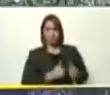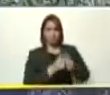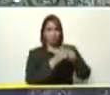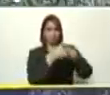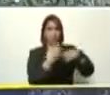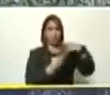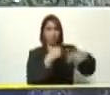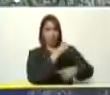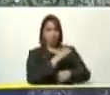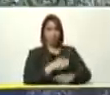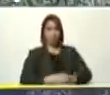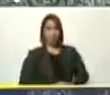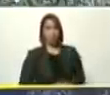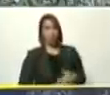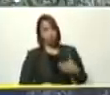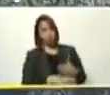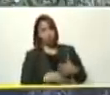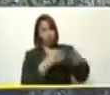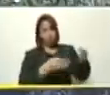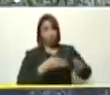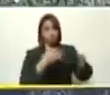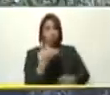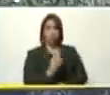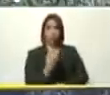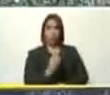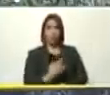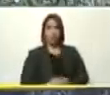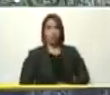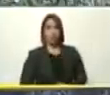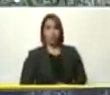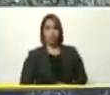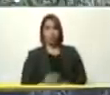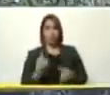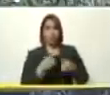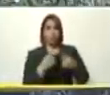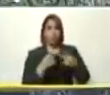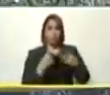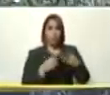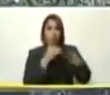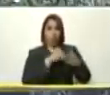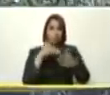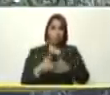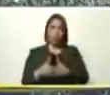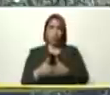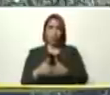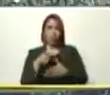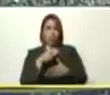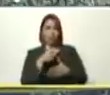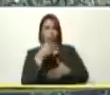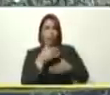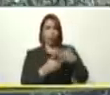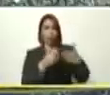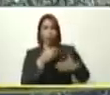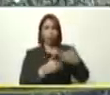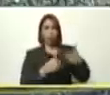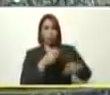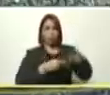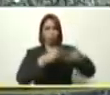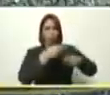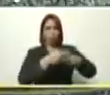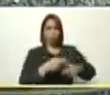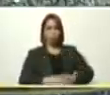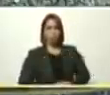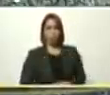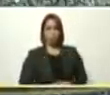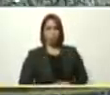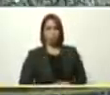revolución es permanente y no solamente en determinadas circunstancias electorales. Es un proceso de construcción,